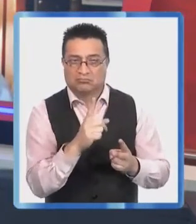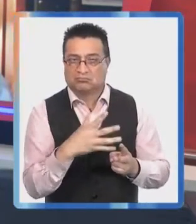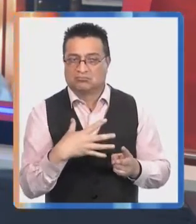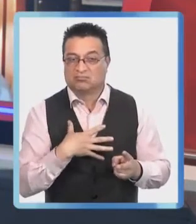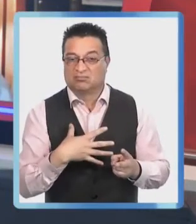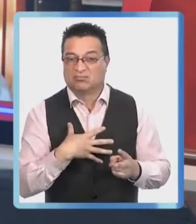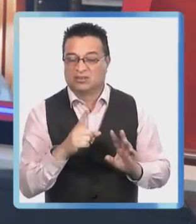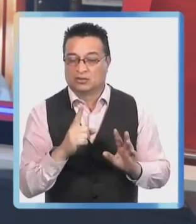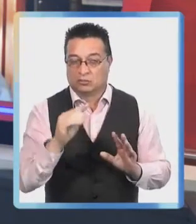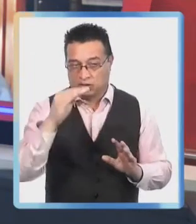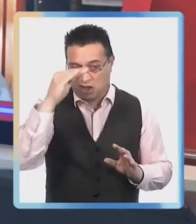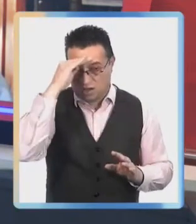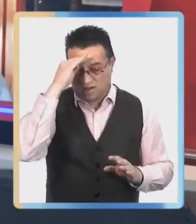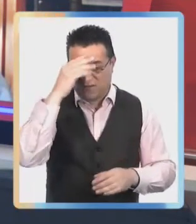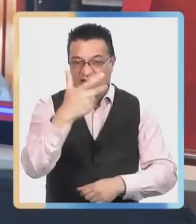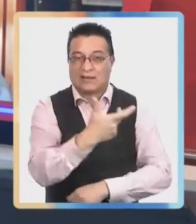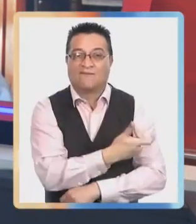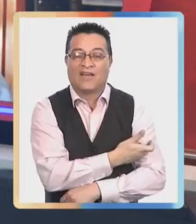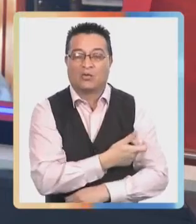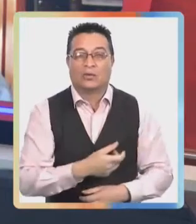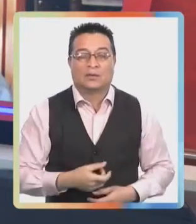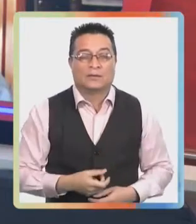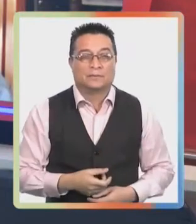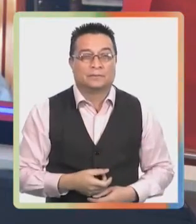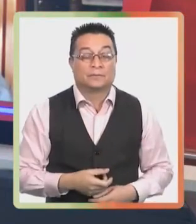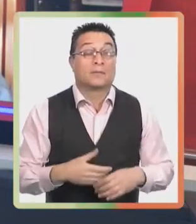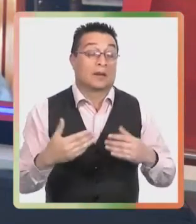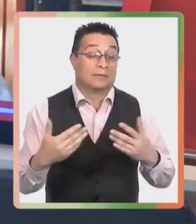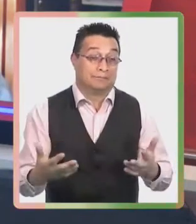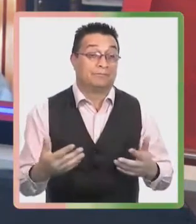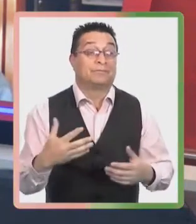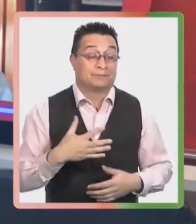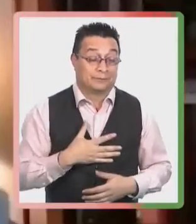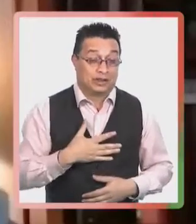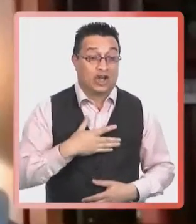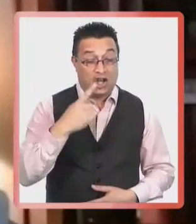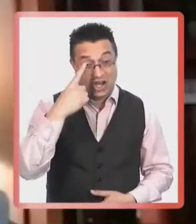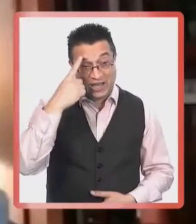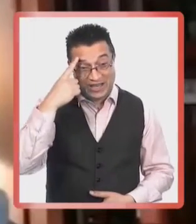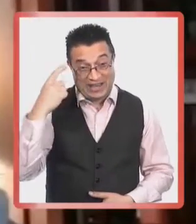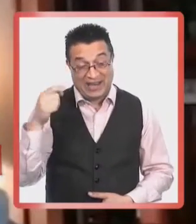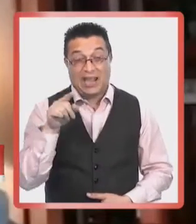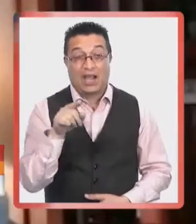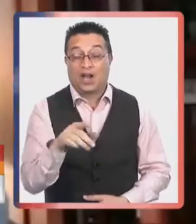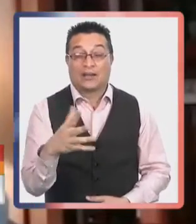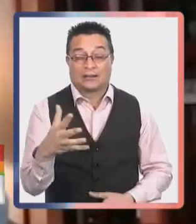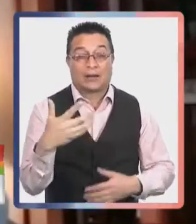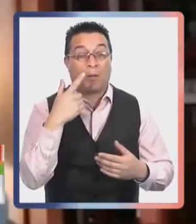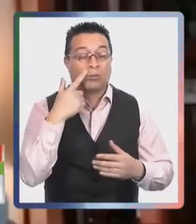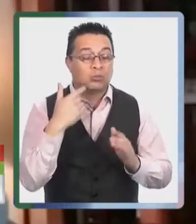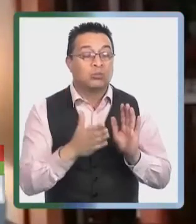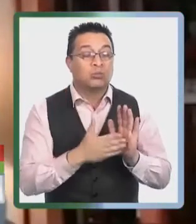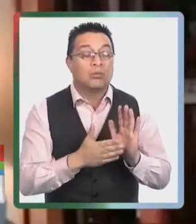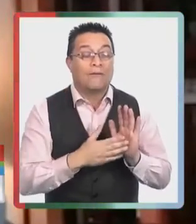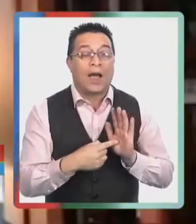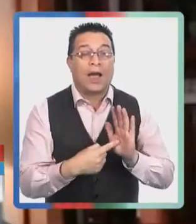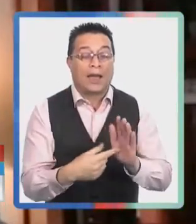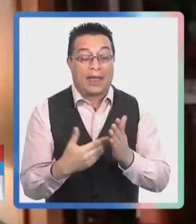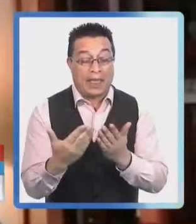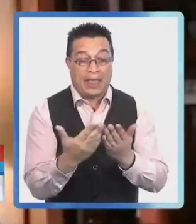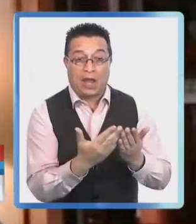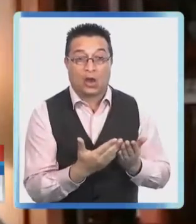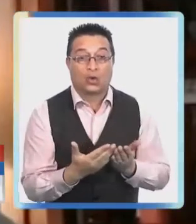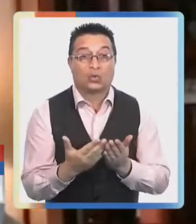con cierto temor o desconfianza las vacunas? Bueno, yo creo que lo que han demostrado los